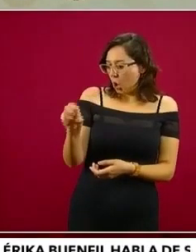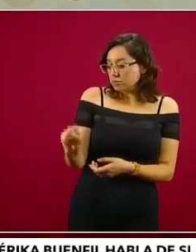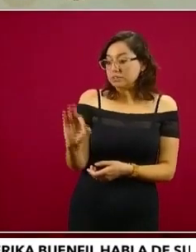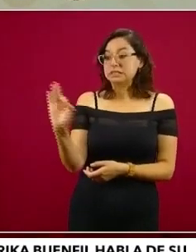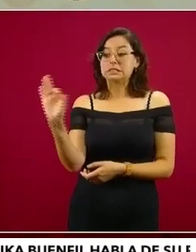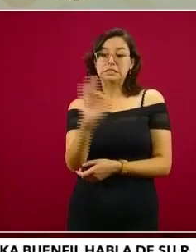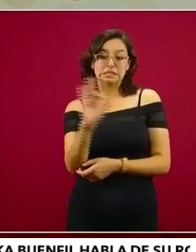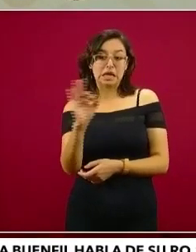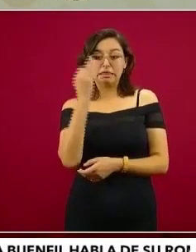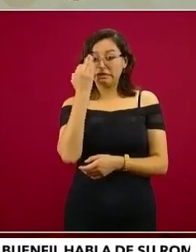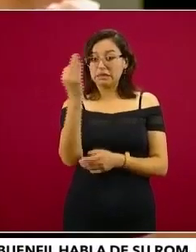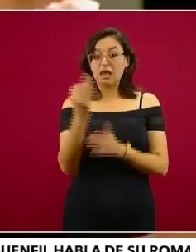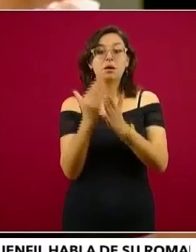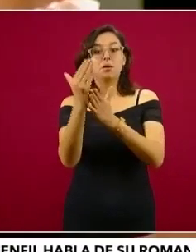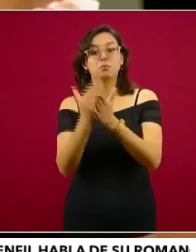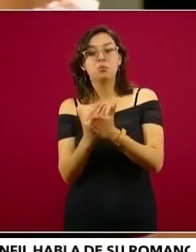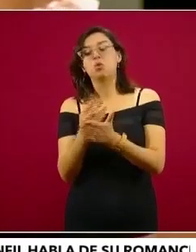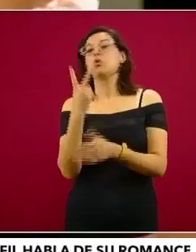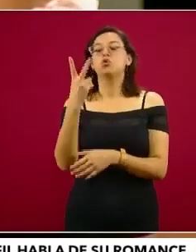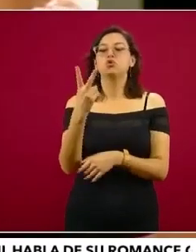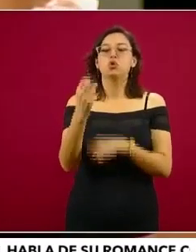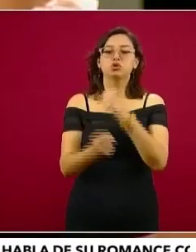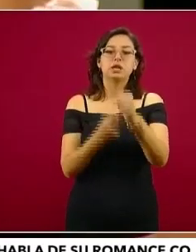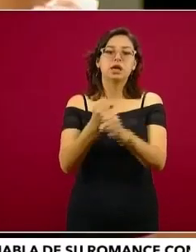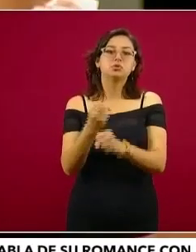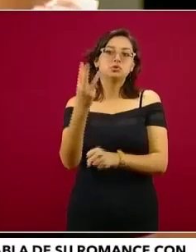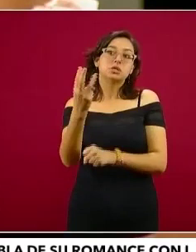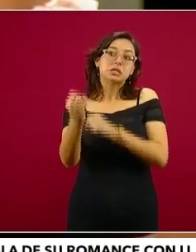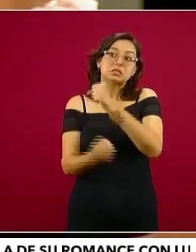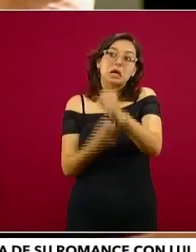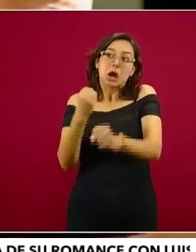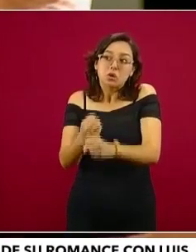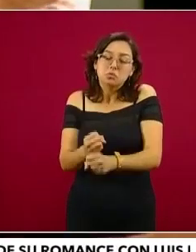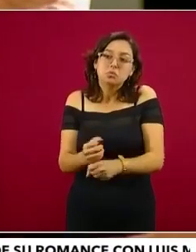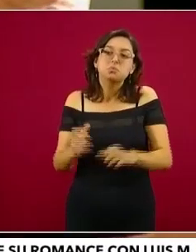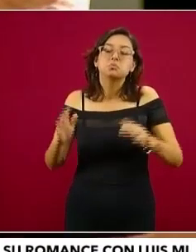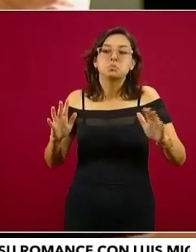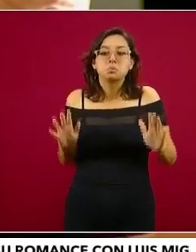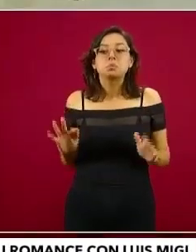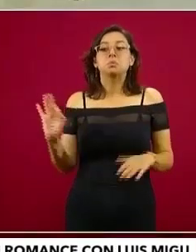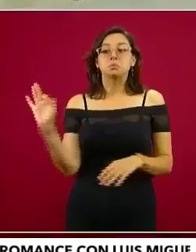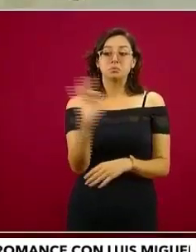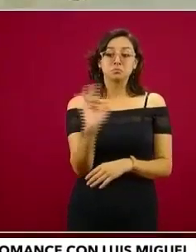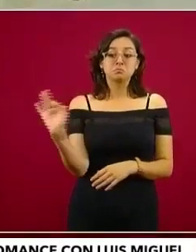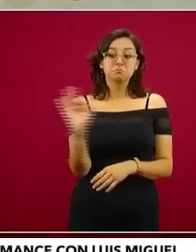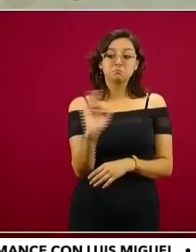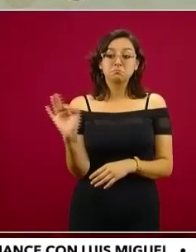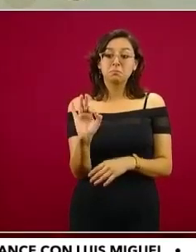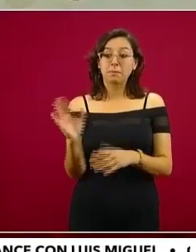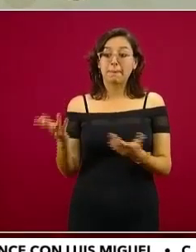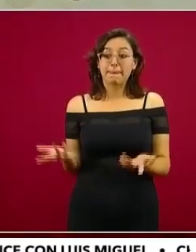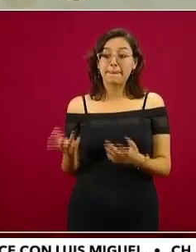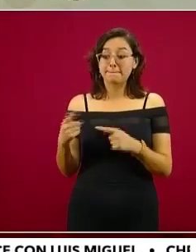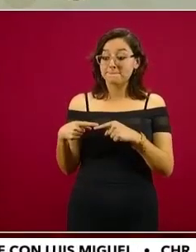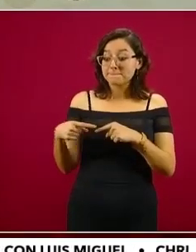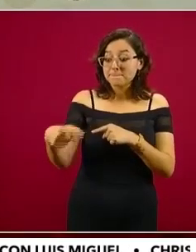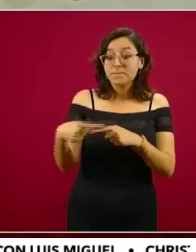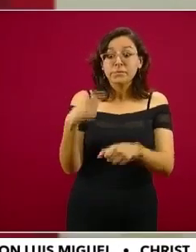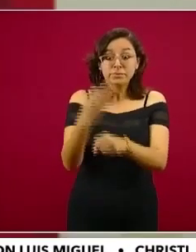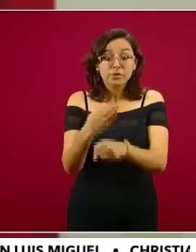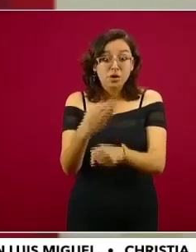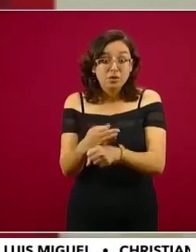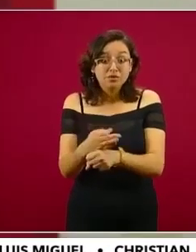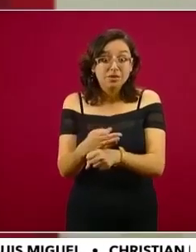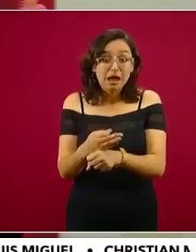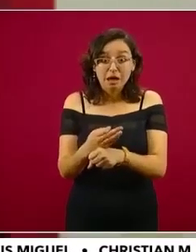podría reducir este tiempo quizá a 2 años o 3. Entonces, difícilmente tendríamos la vacuna durante el tiempo relevante de este primer